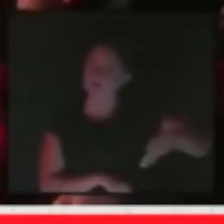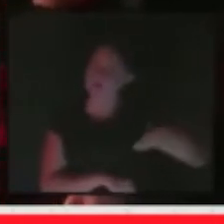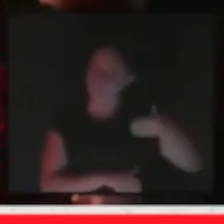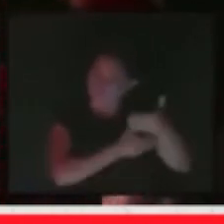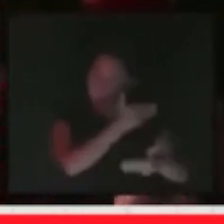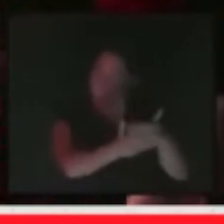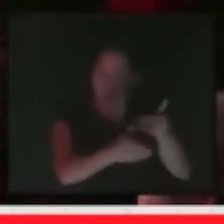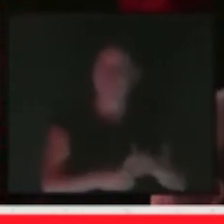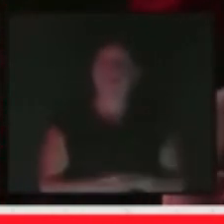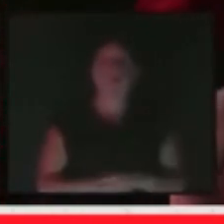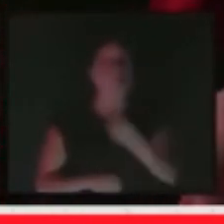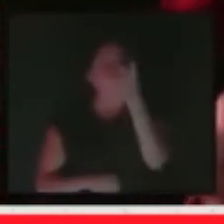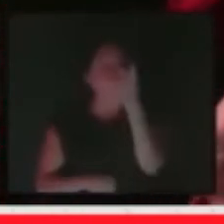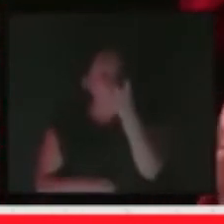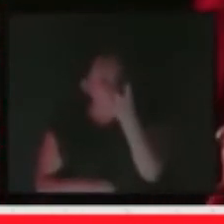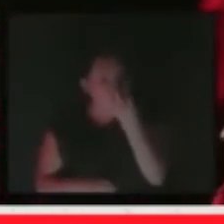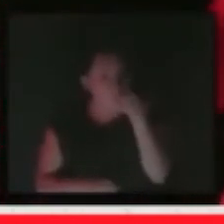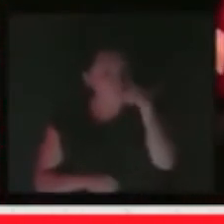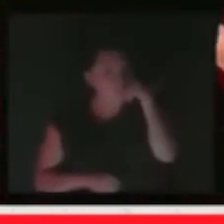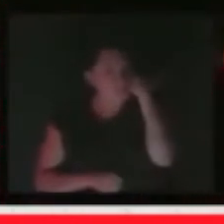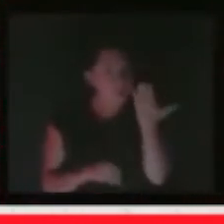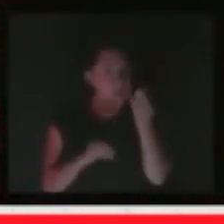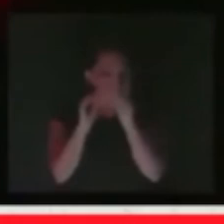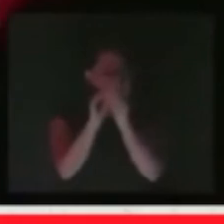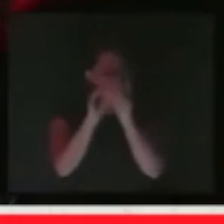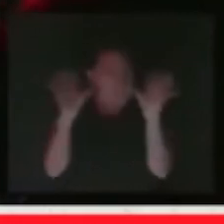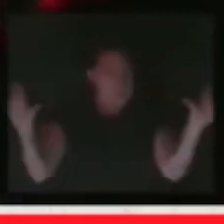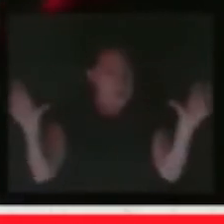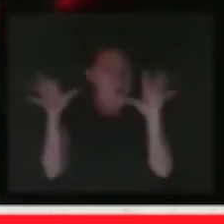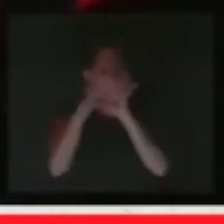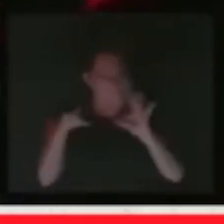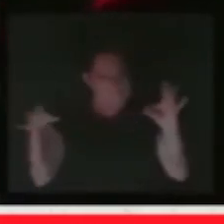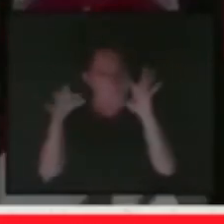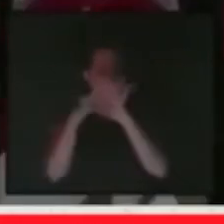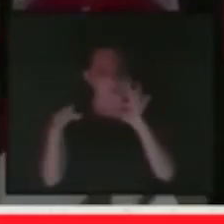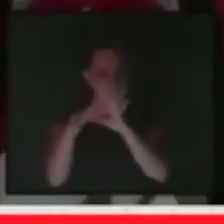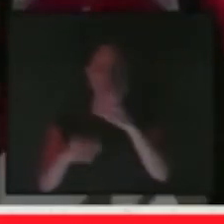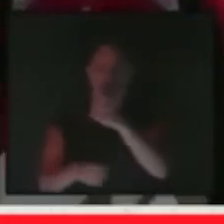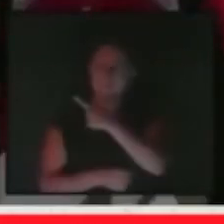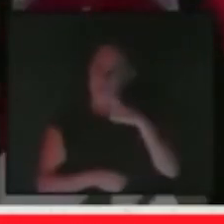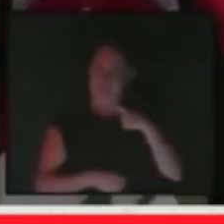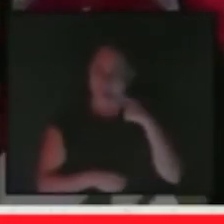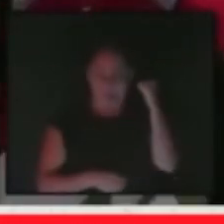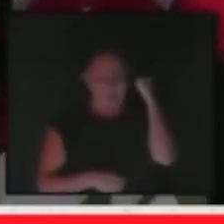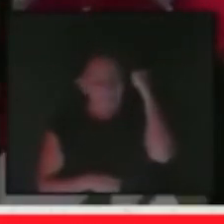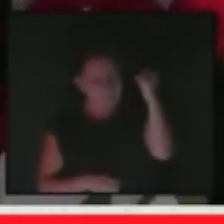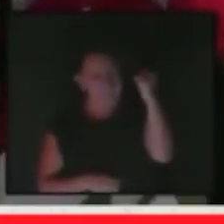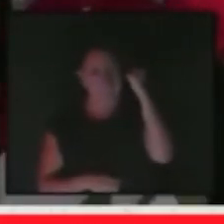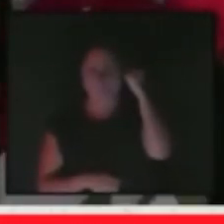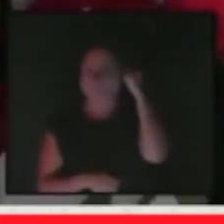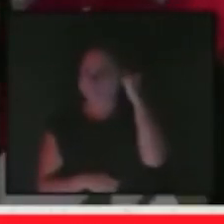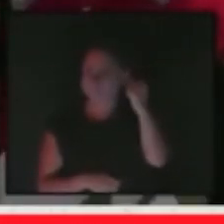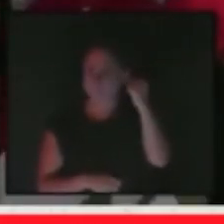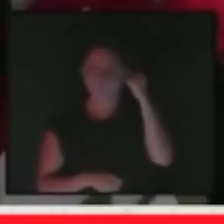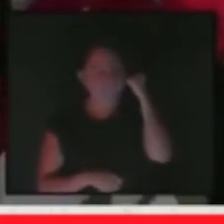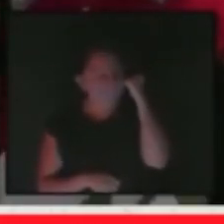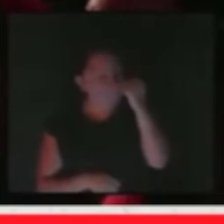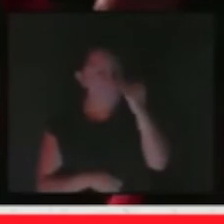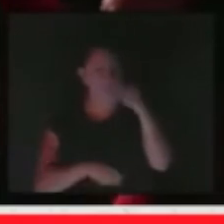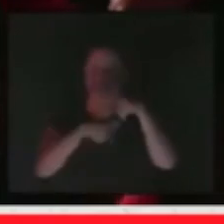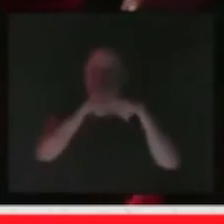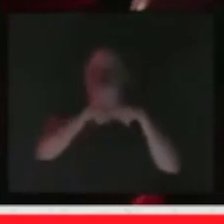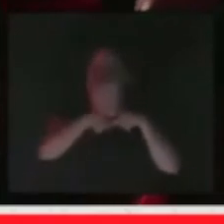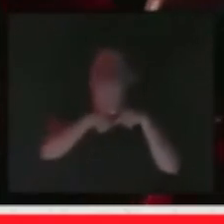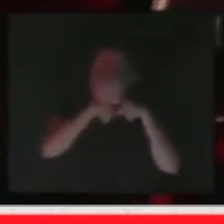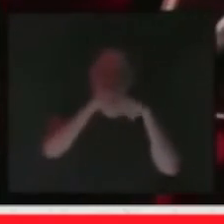claro. Y duro, duro, duro, duro, duro, duro, duro,